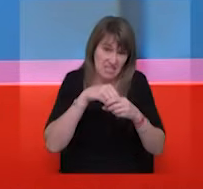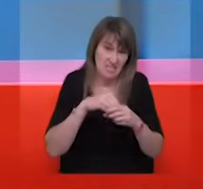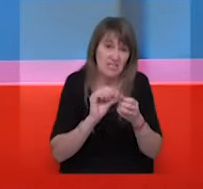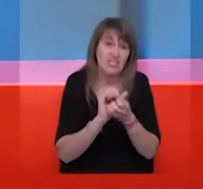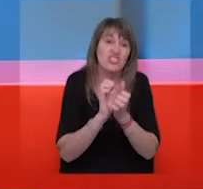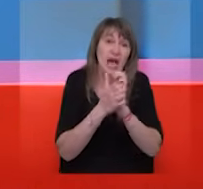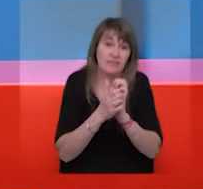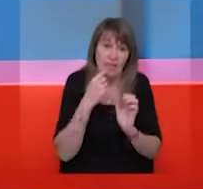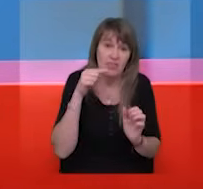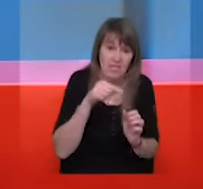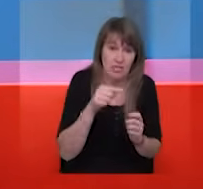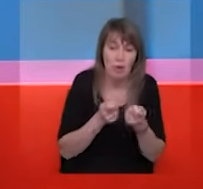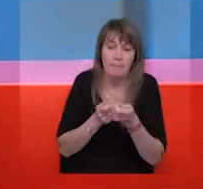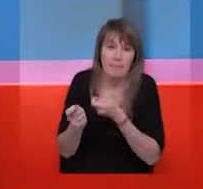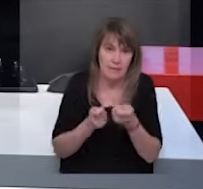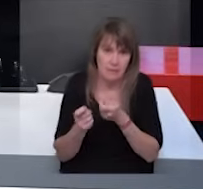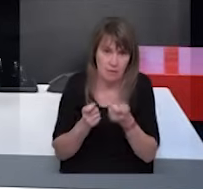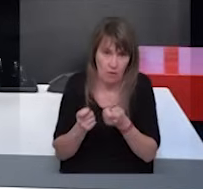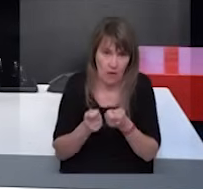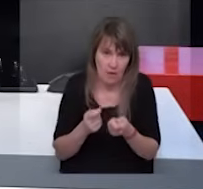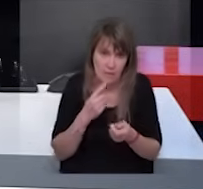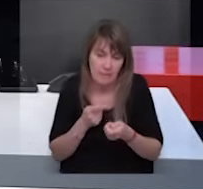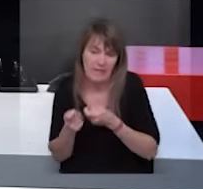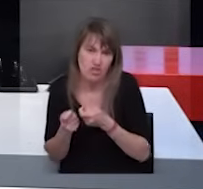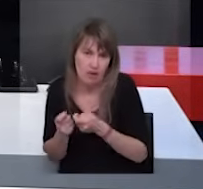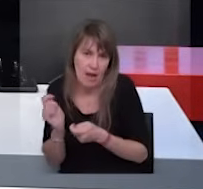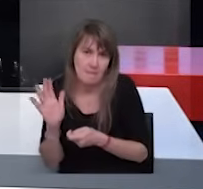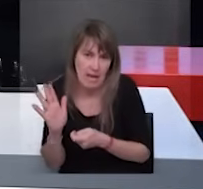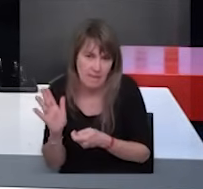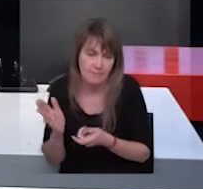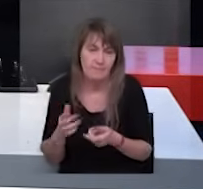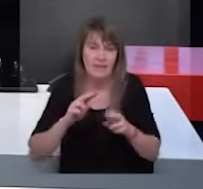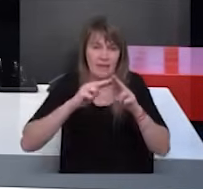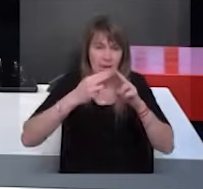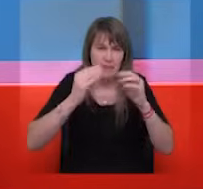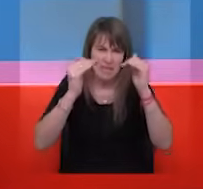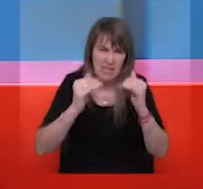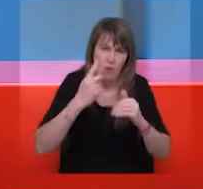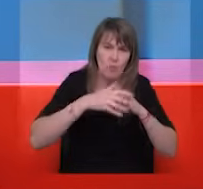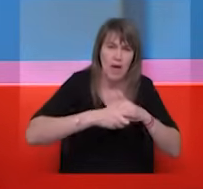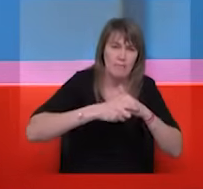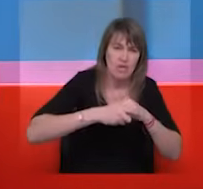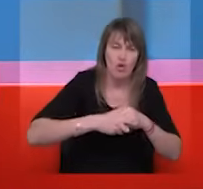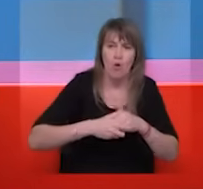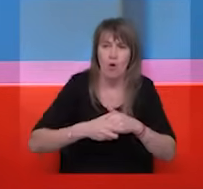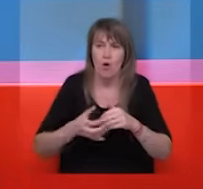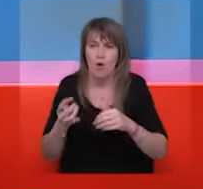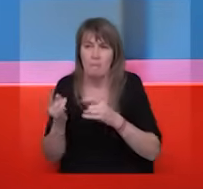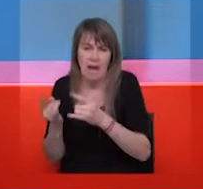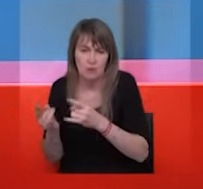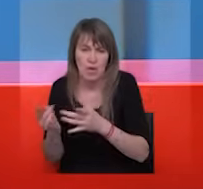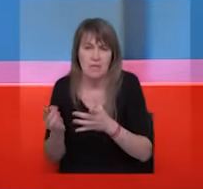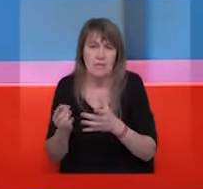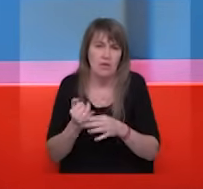y y lo que hay es como una conducta repetitiva no es decir un amigo cae en desgracia porque cometido